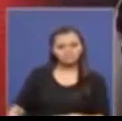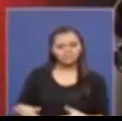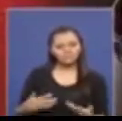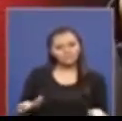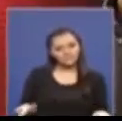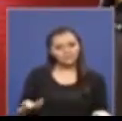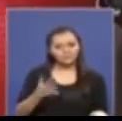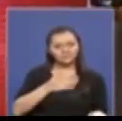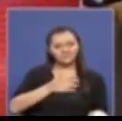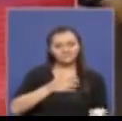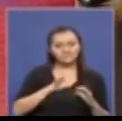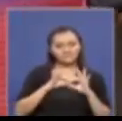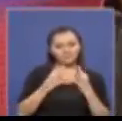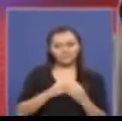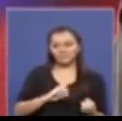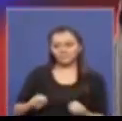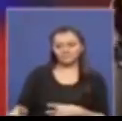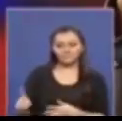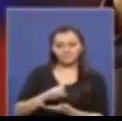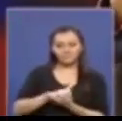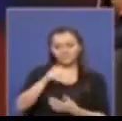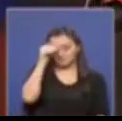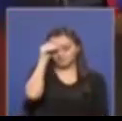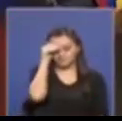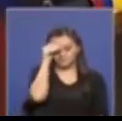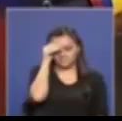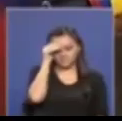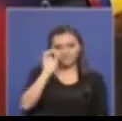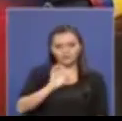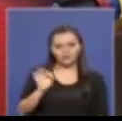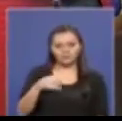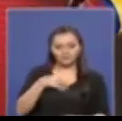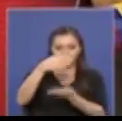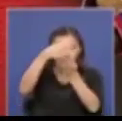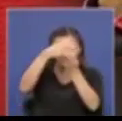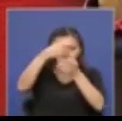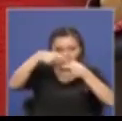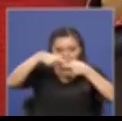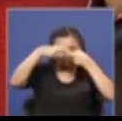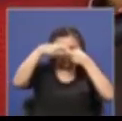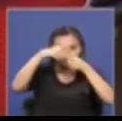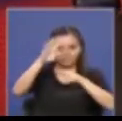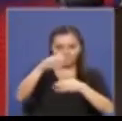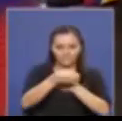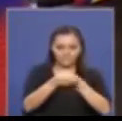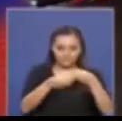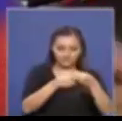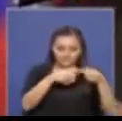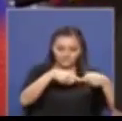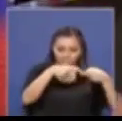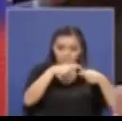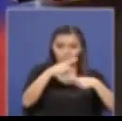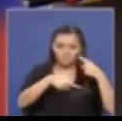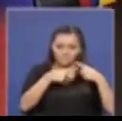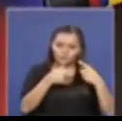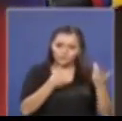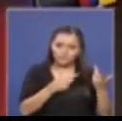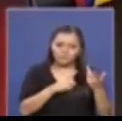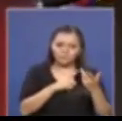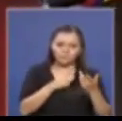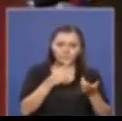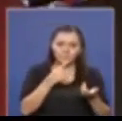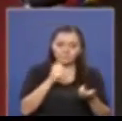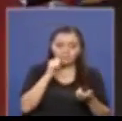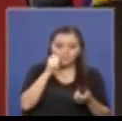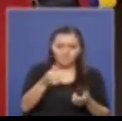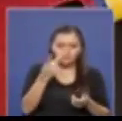no ver a la familia. Entonces hay que hacer alguna pausa de vez en cuando en despacho, ¿no? Sobre todo cuando tengo que salir al